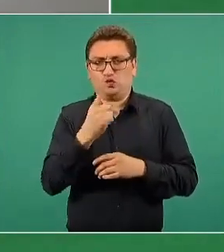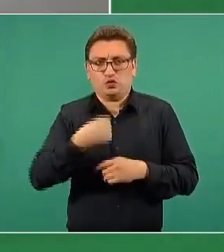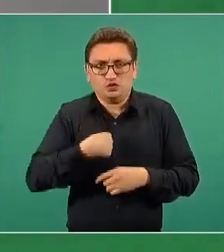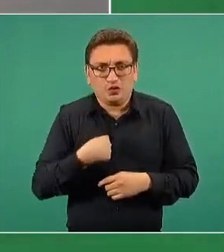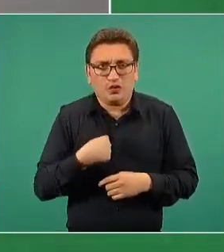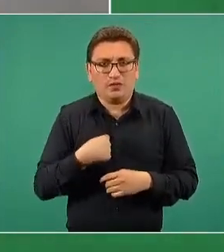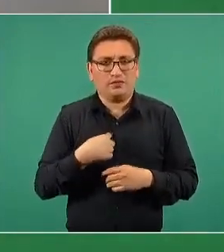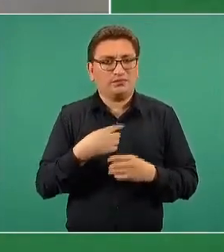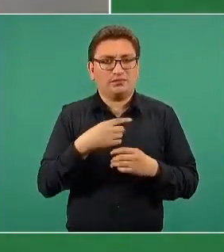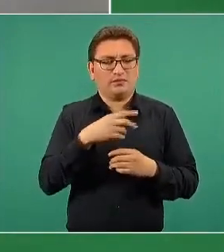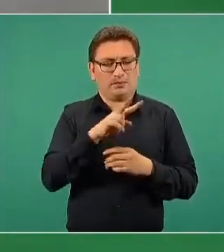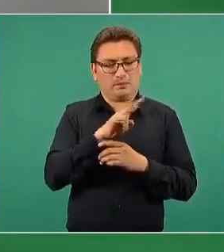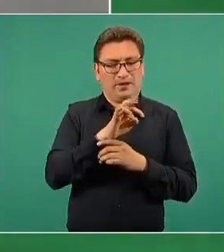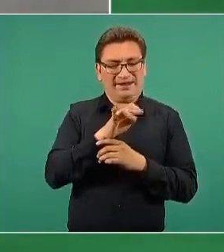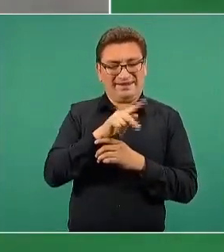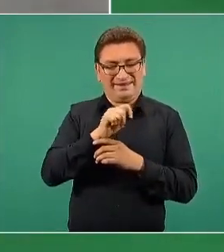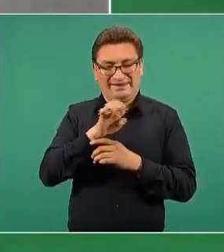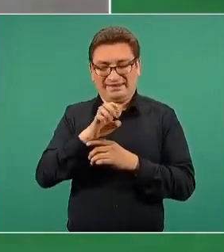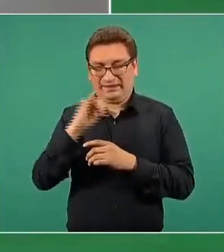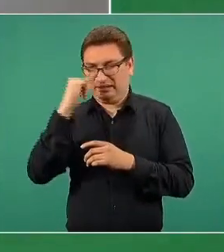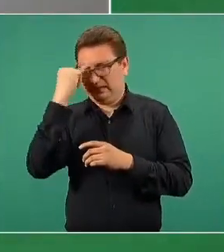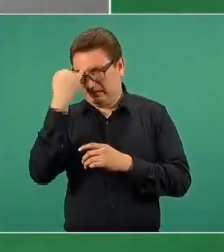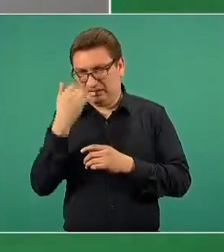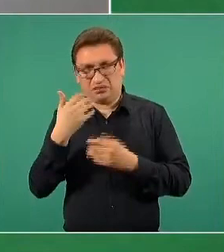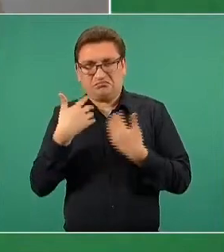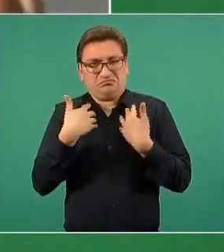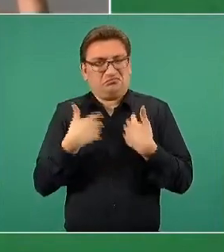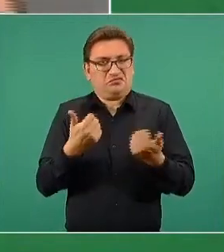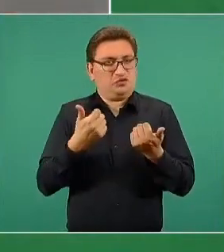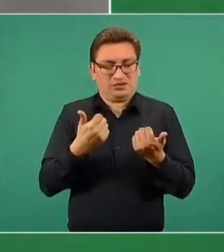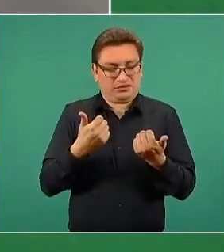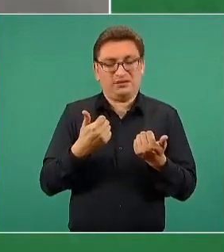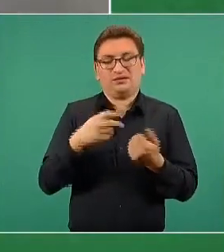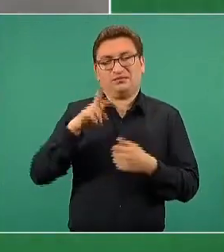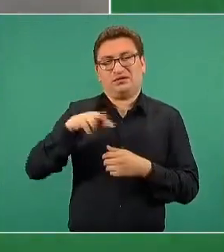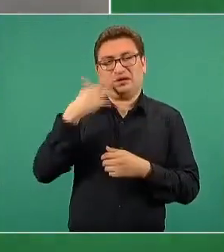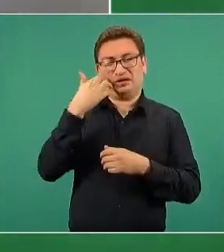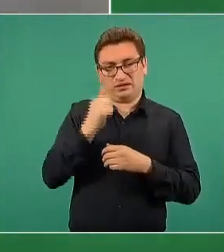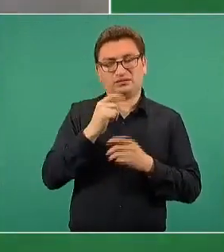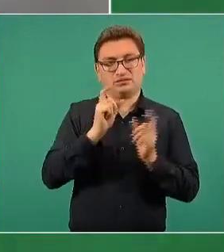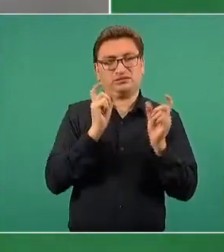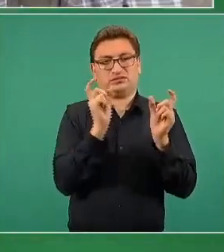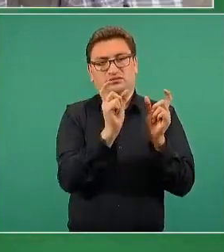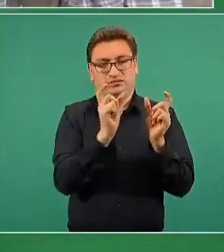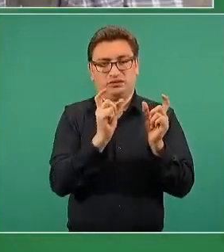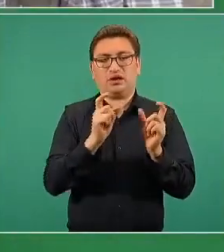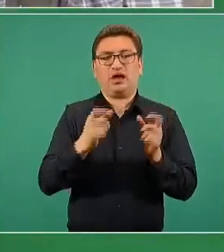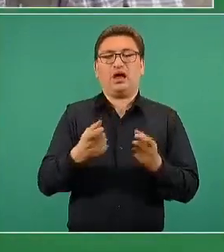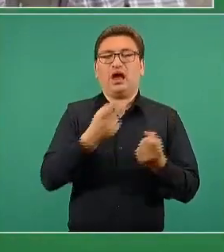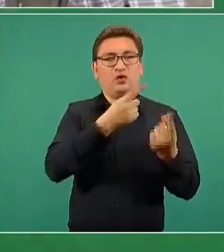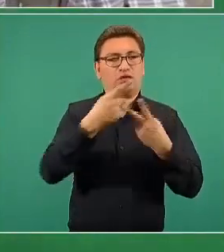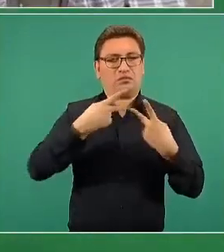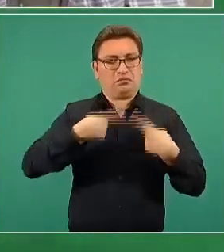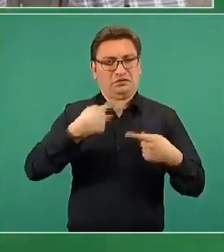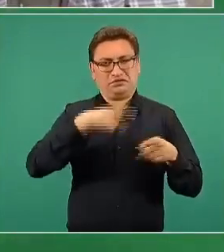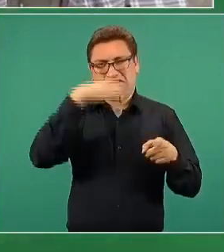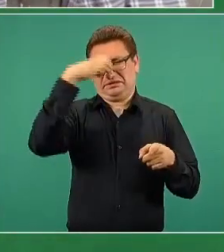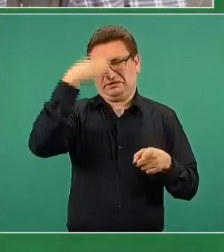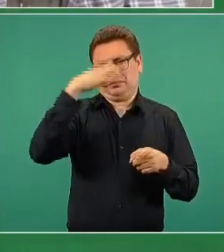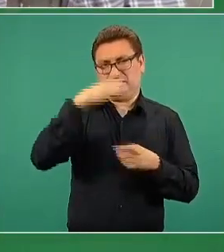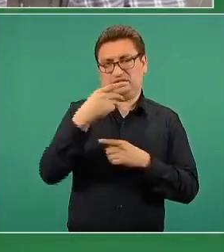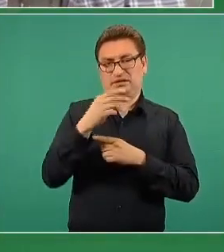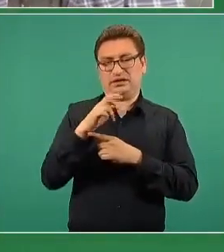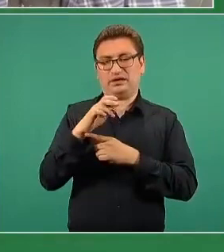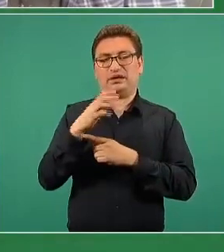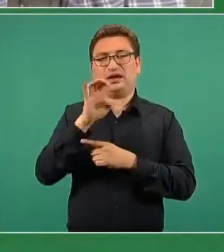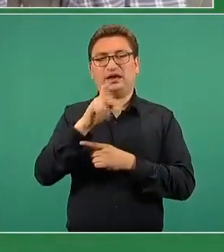B.1.1.1, si no dice variante India, tampoco lo voy a entender así de fácil. Afortunadamente tenemos personas expertísimas como Ernesto,